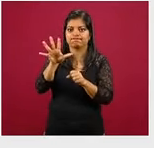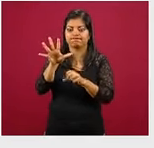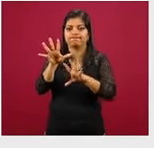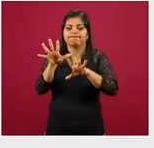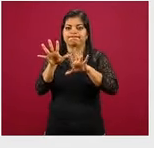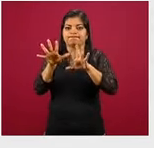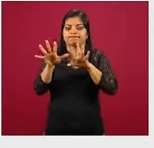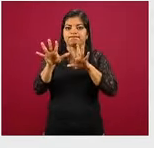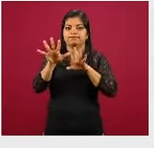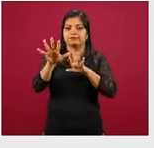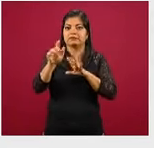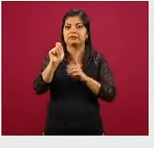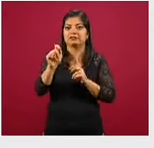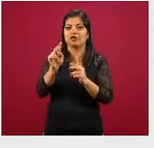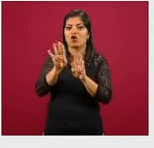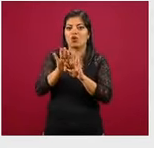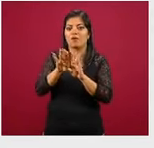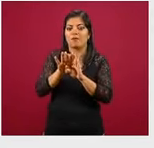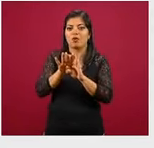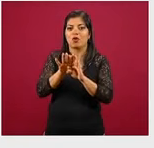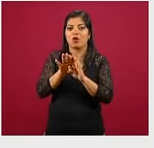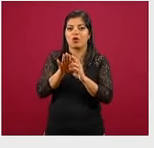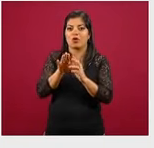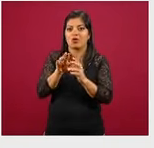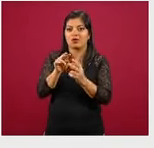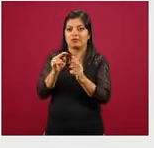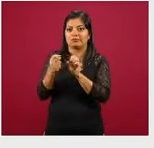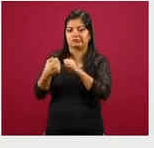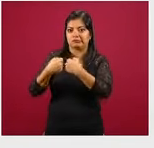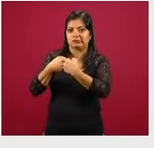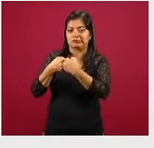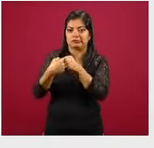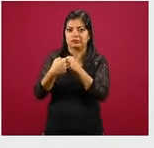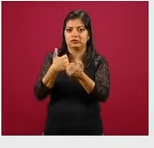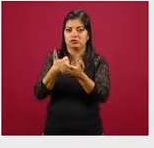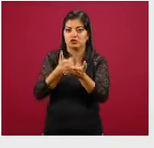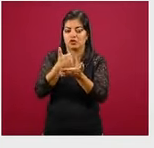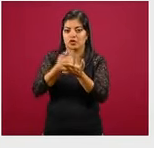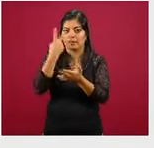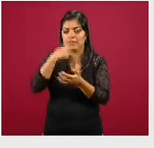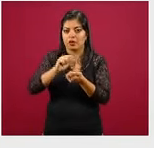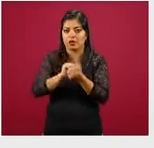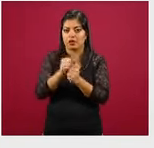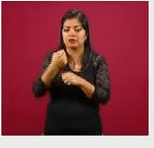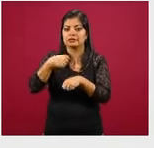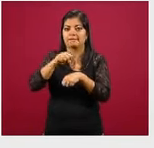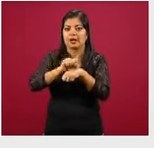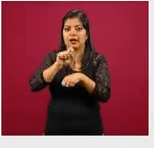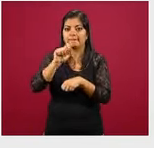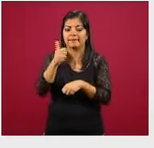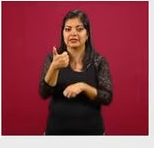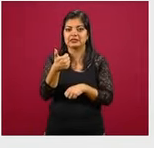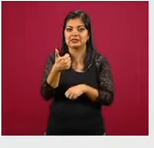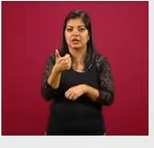que están o son vecinos de la Ciudad de México, y en la medida que van subiendo las semanas, la 26 vemos un